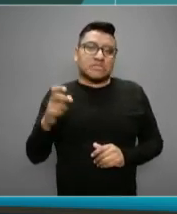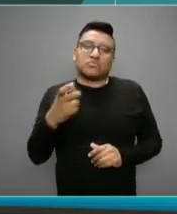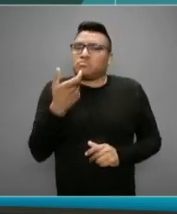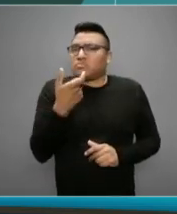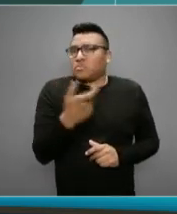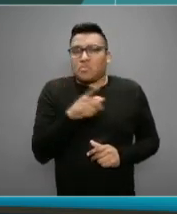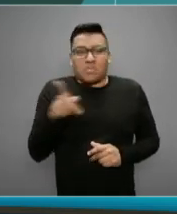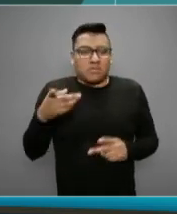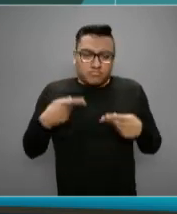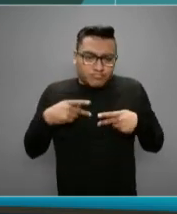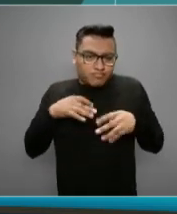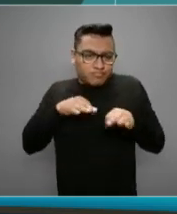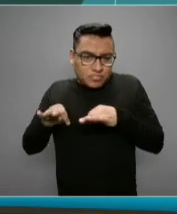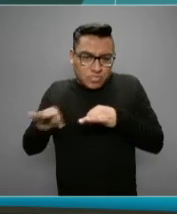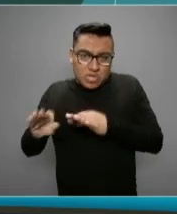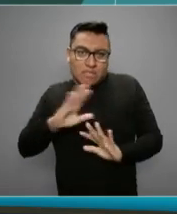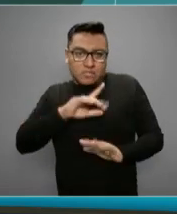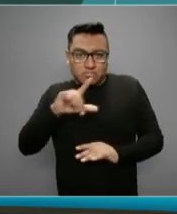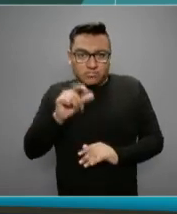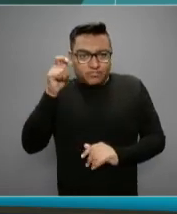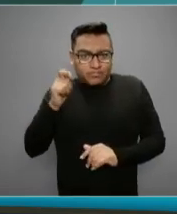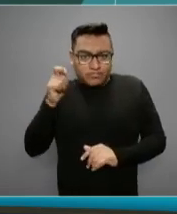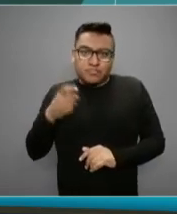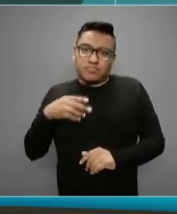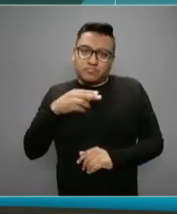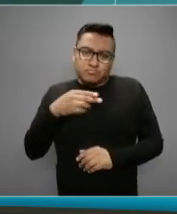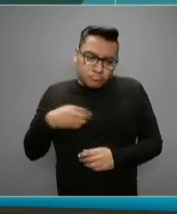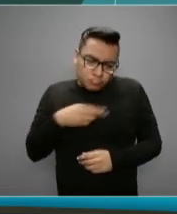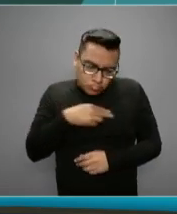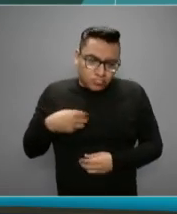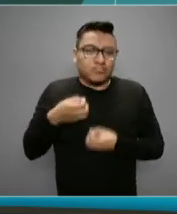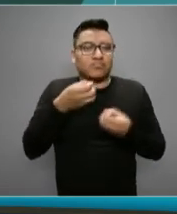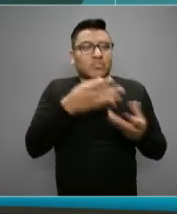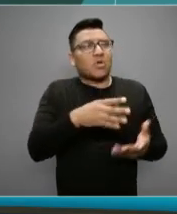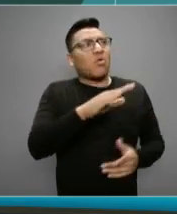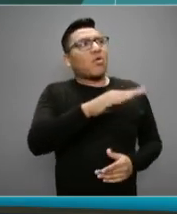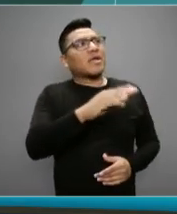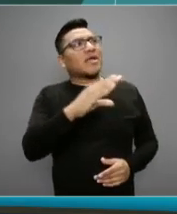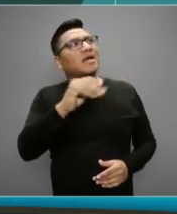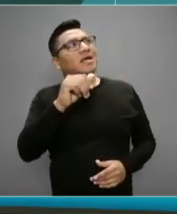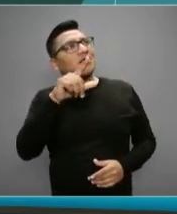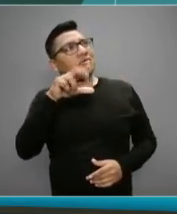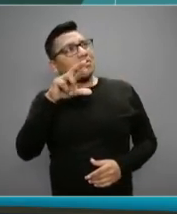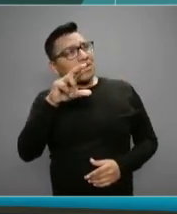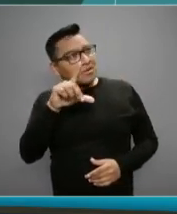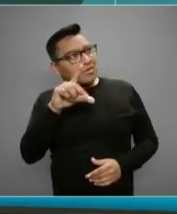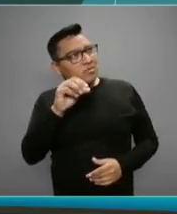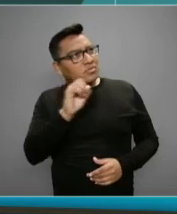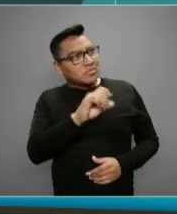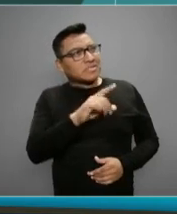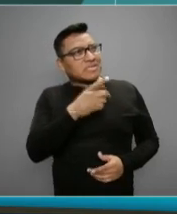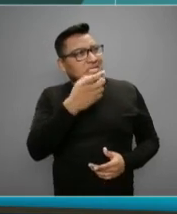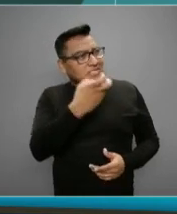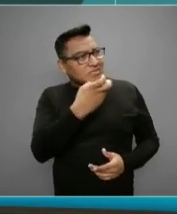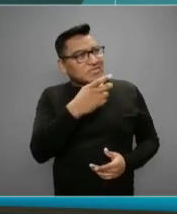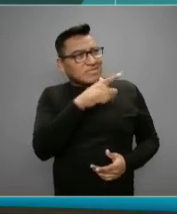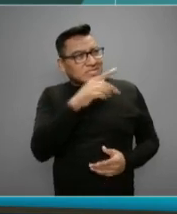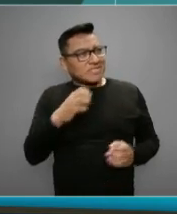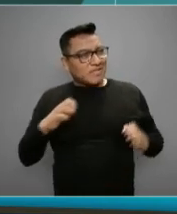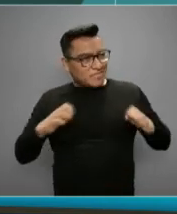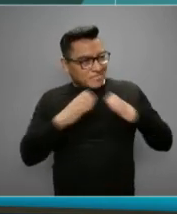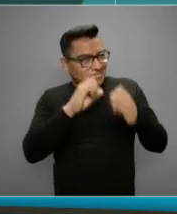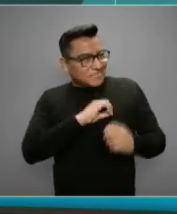los trabajadores una vez que se jubilen. Claro. Carlos, estas facilidades que están dando ahora en el marco de la crisis